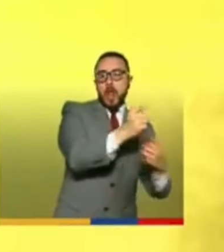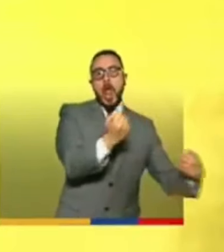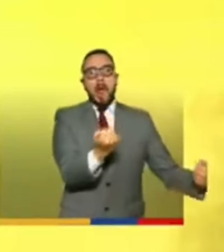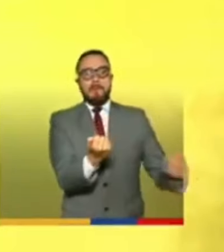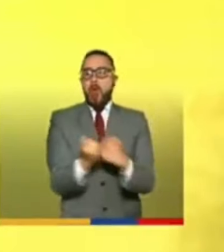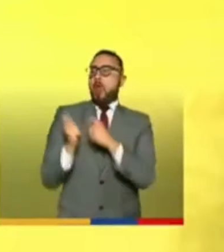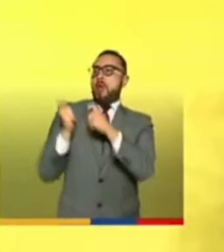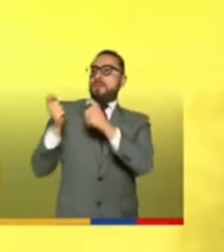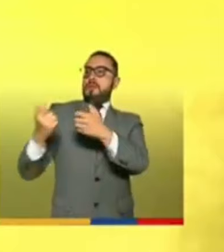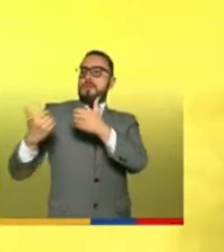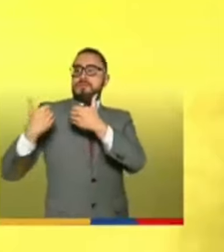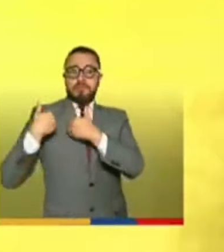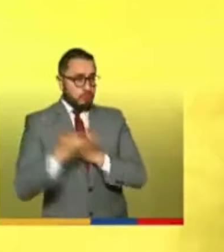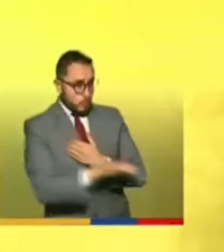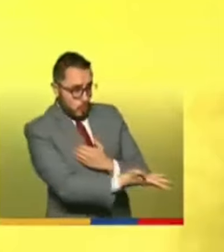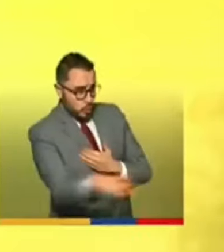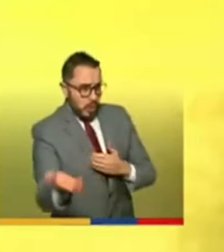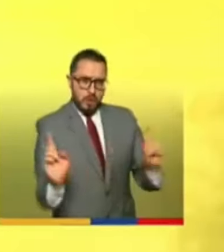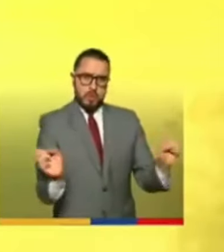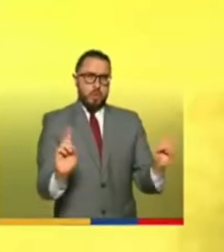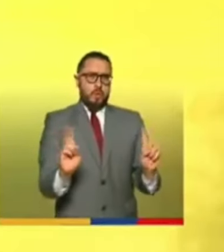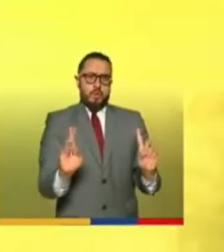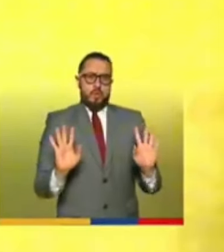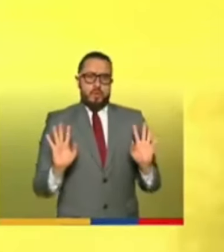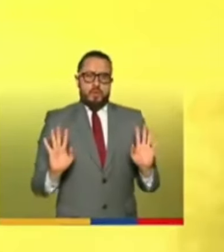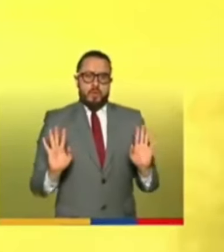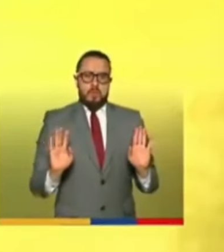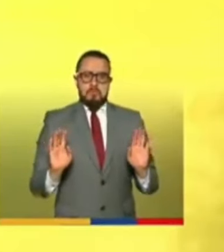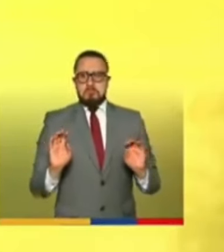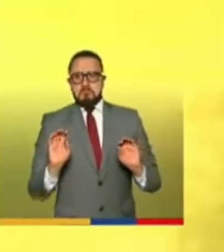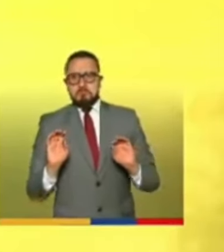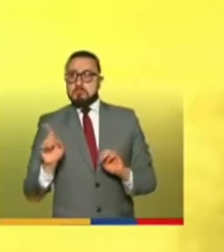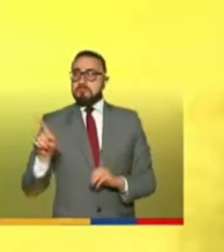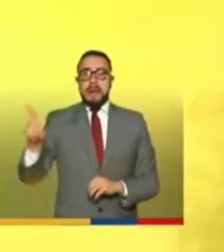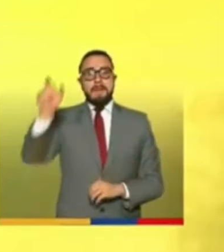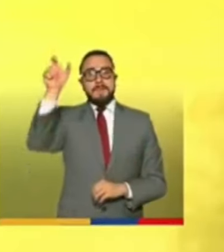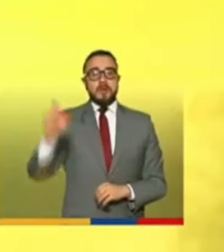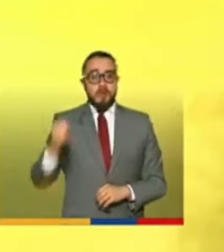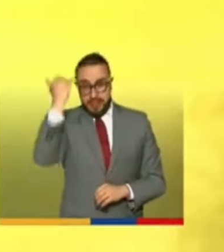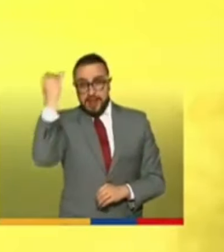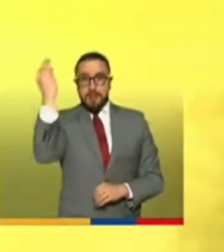presente ni ausente. Él viene de la izquierda,